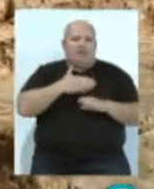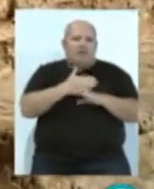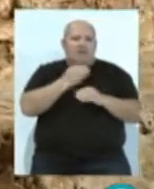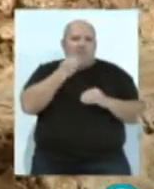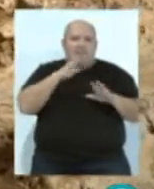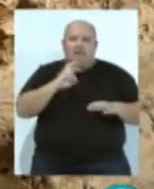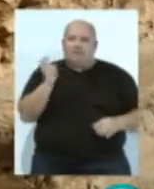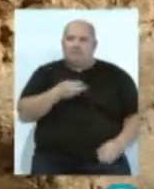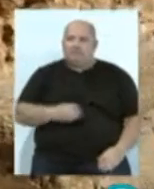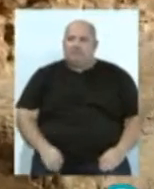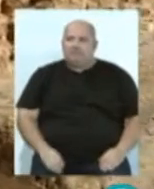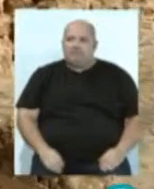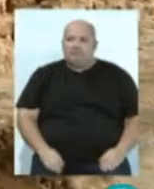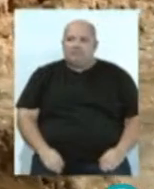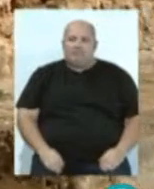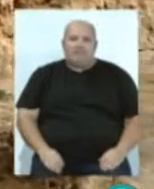Bien de Interés Cultural.